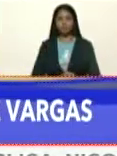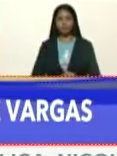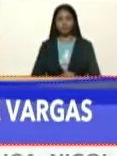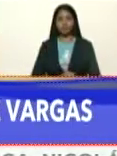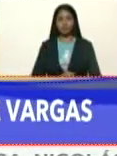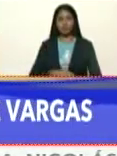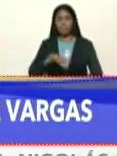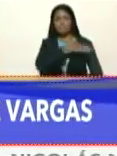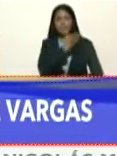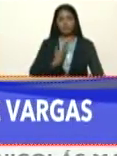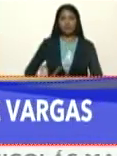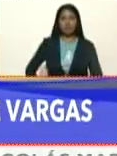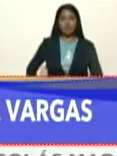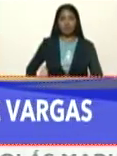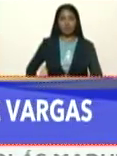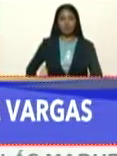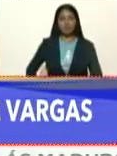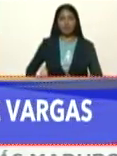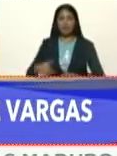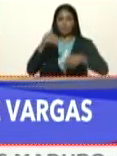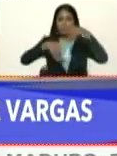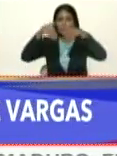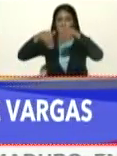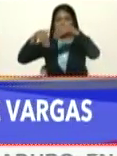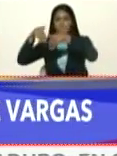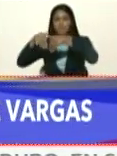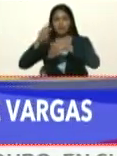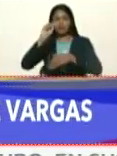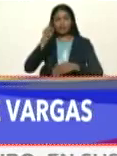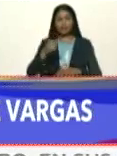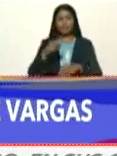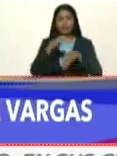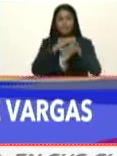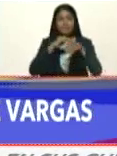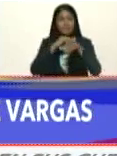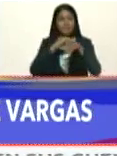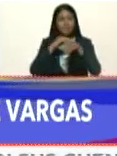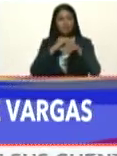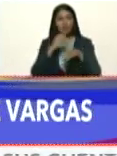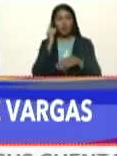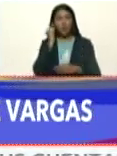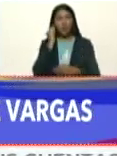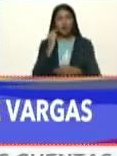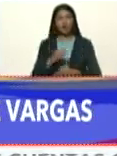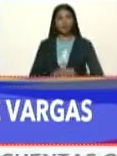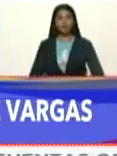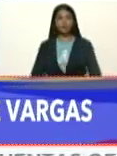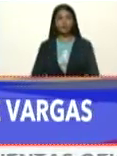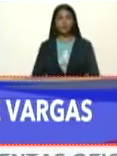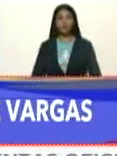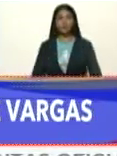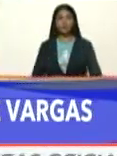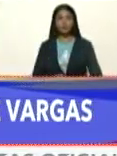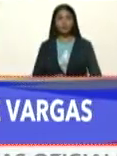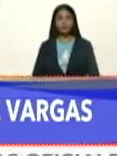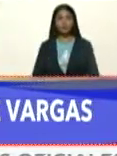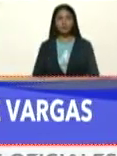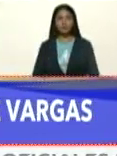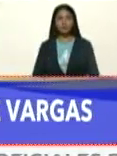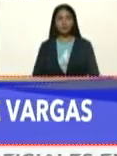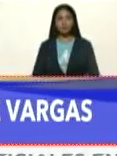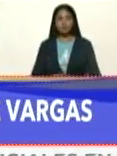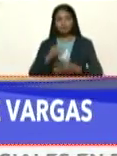presidenta del Poder Electoral, rectora Tibisay Lucena, miembros